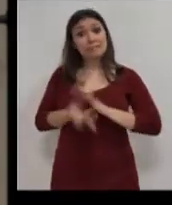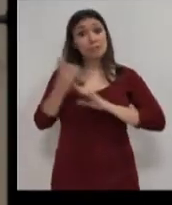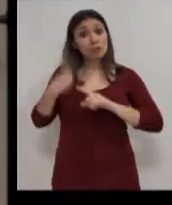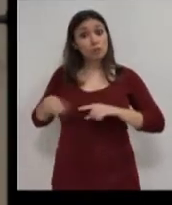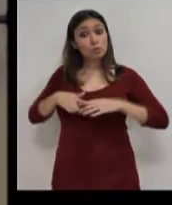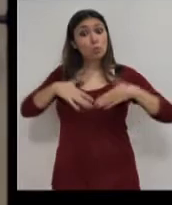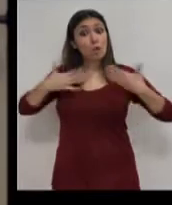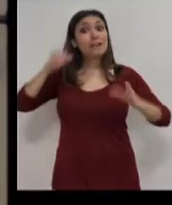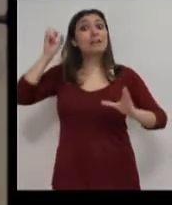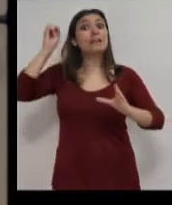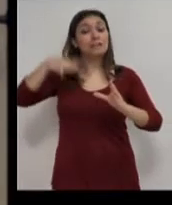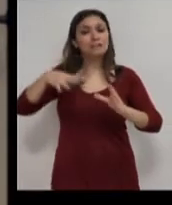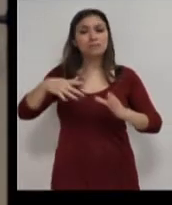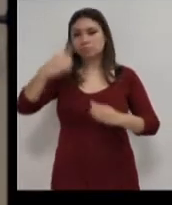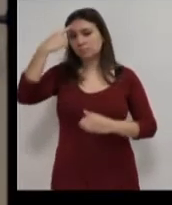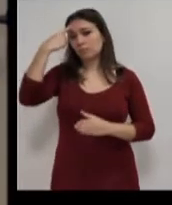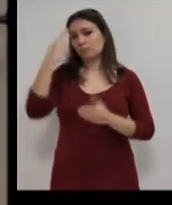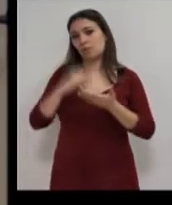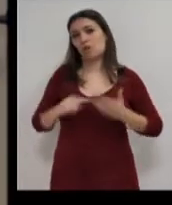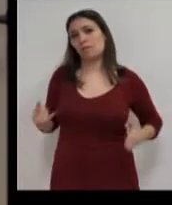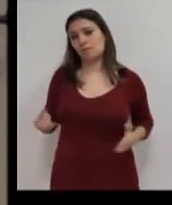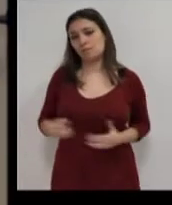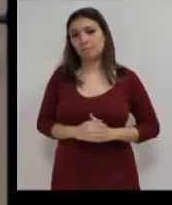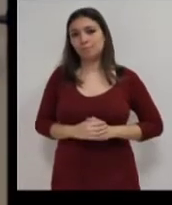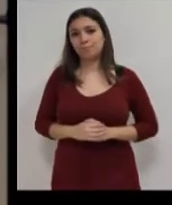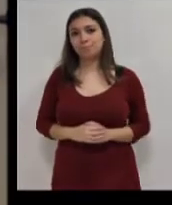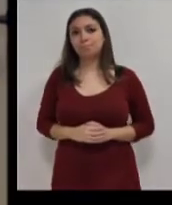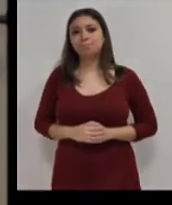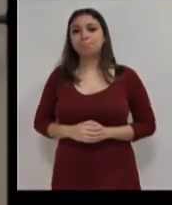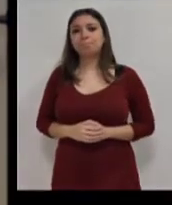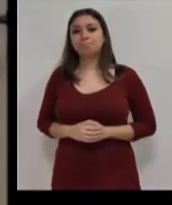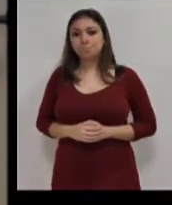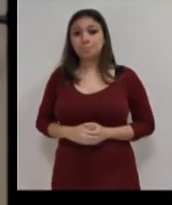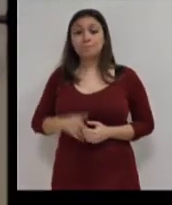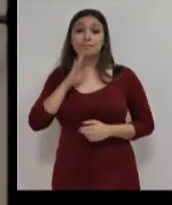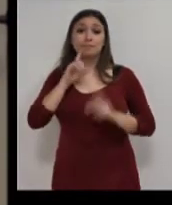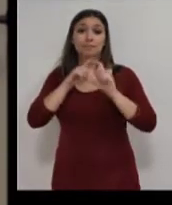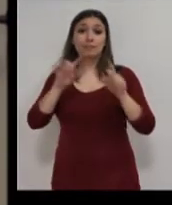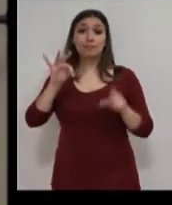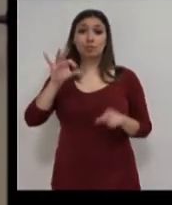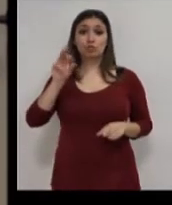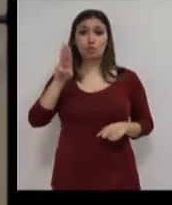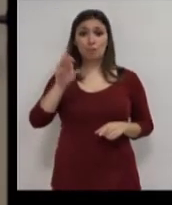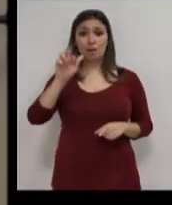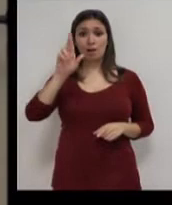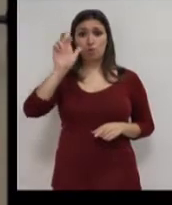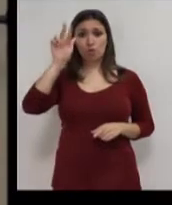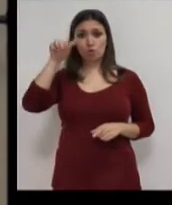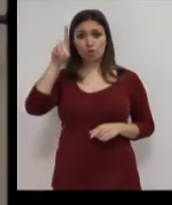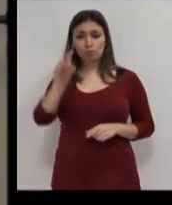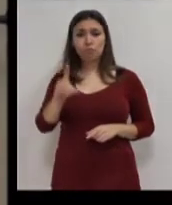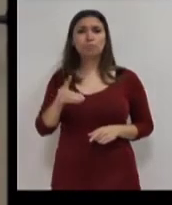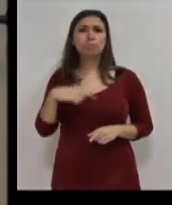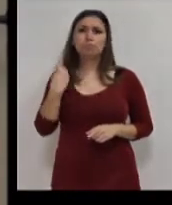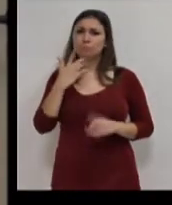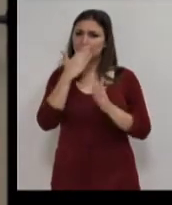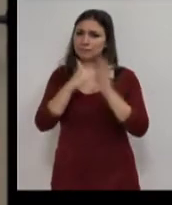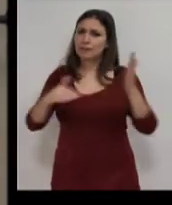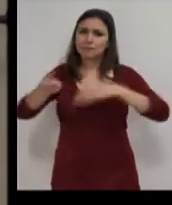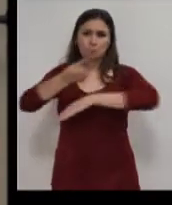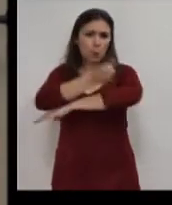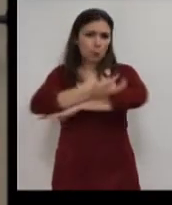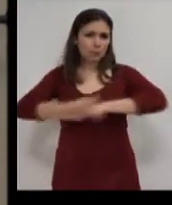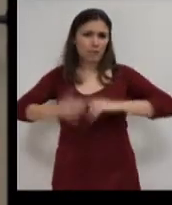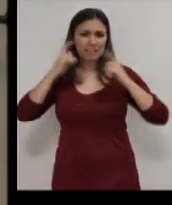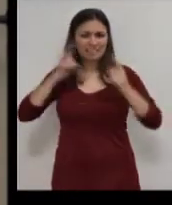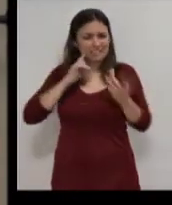multimedia. Y con esta visión creamos todo en torno a lo que es la tecnología. De cara a Top Around, realmente